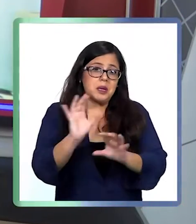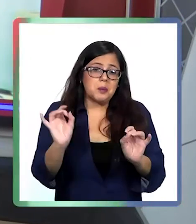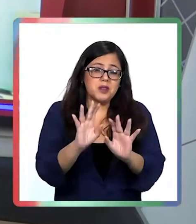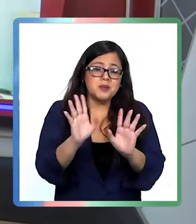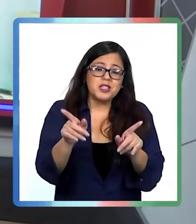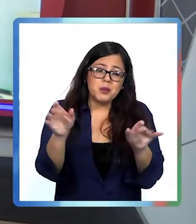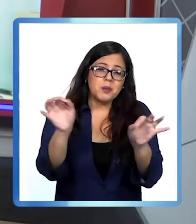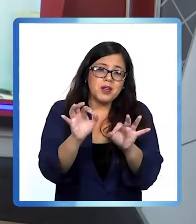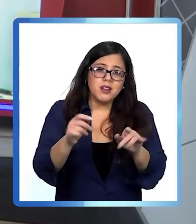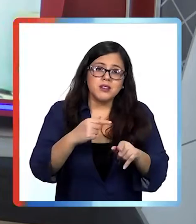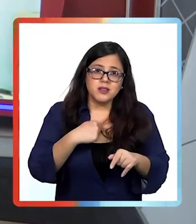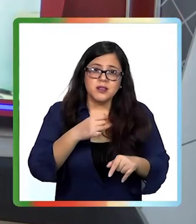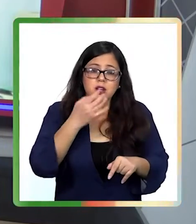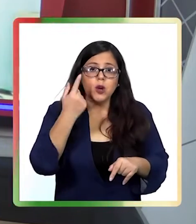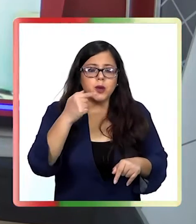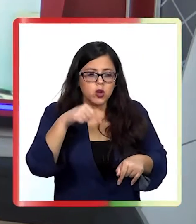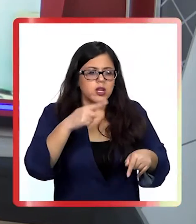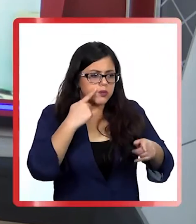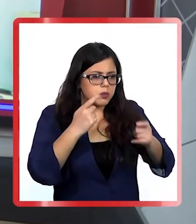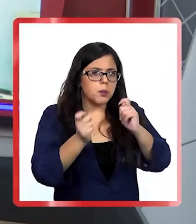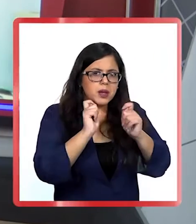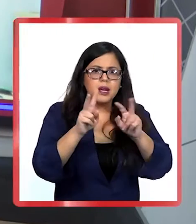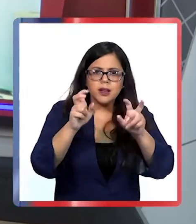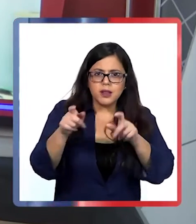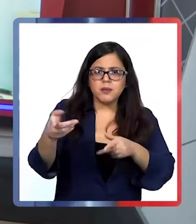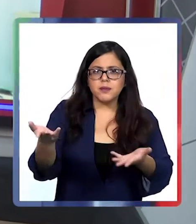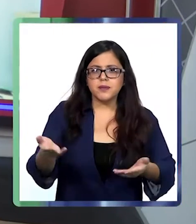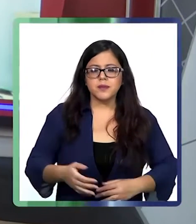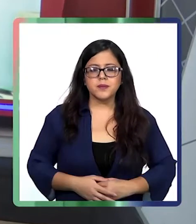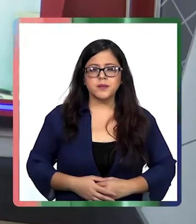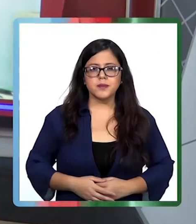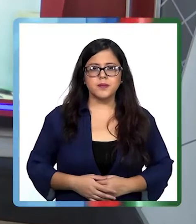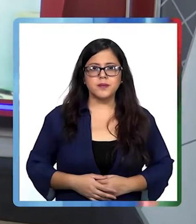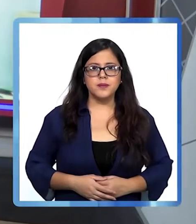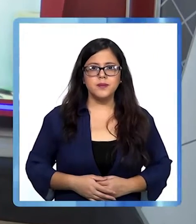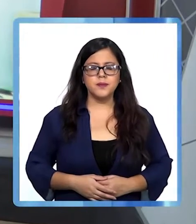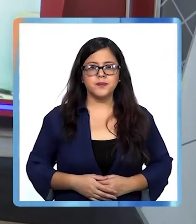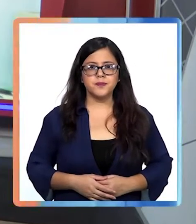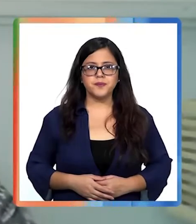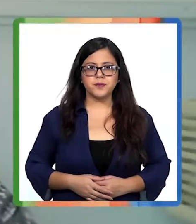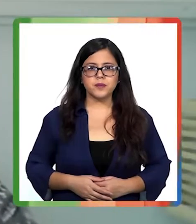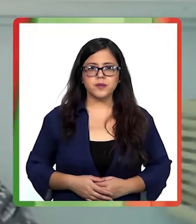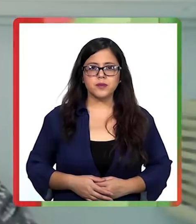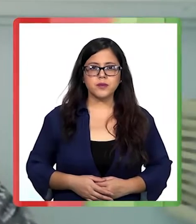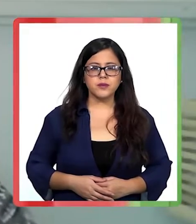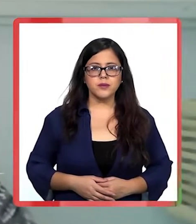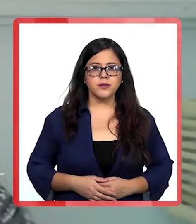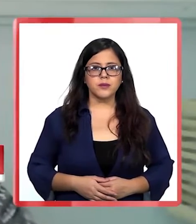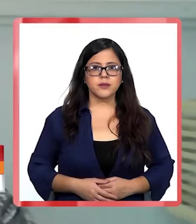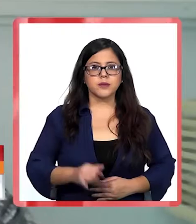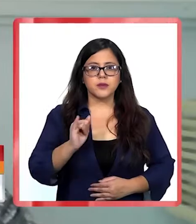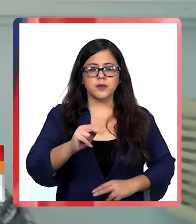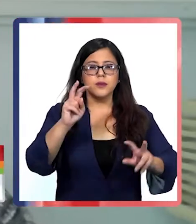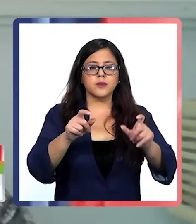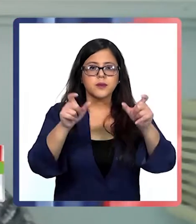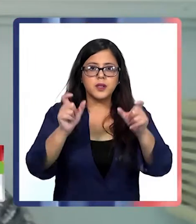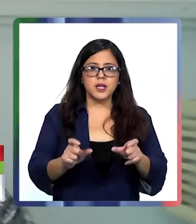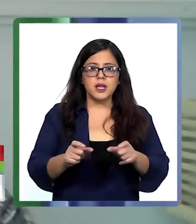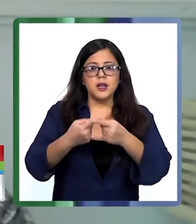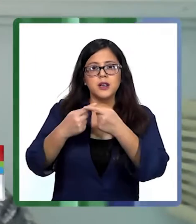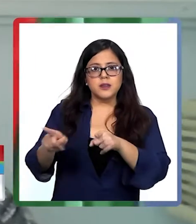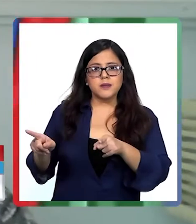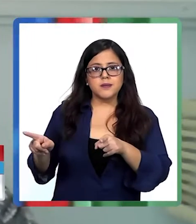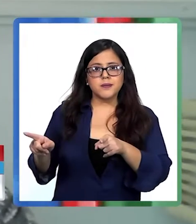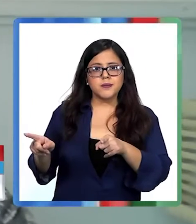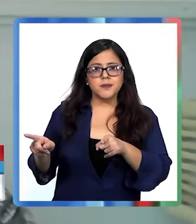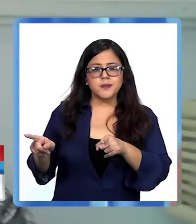circulación, por dar una analogía de lo que está ocurriendo, ¿verdad? Entonces yo creo que es bien riesgoso ese argumento. Sí, bueno, el